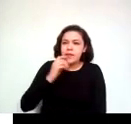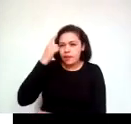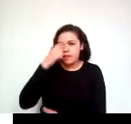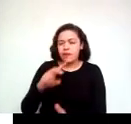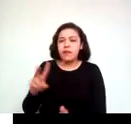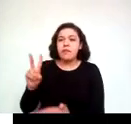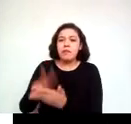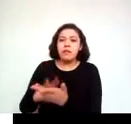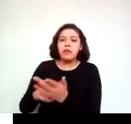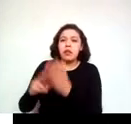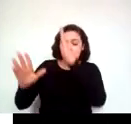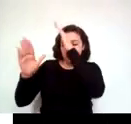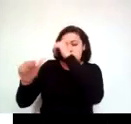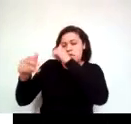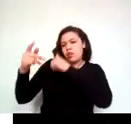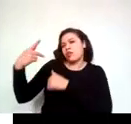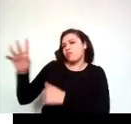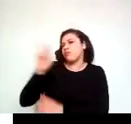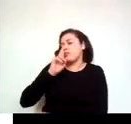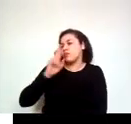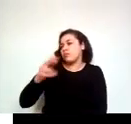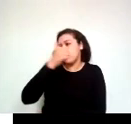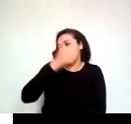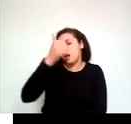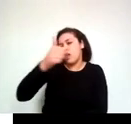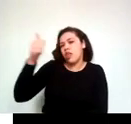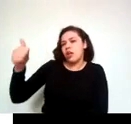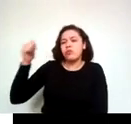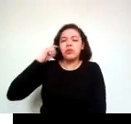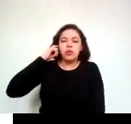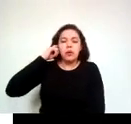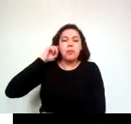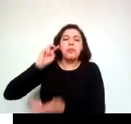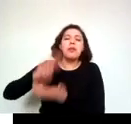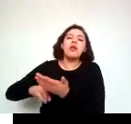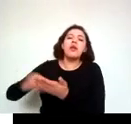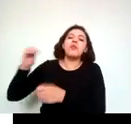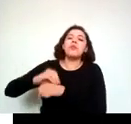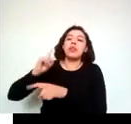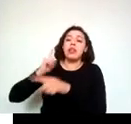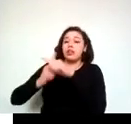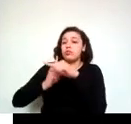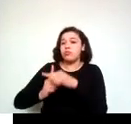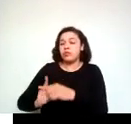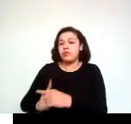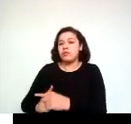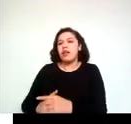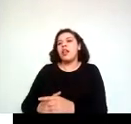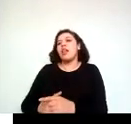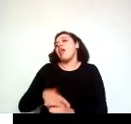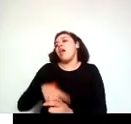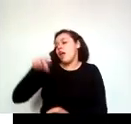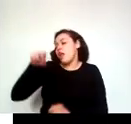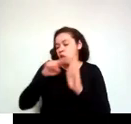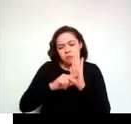nos contestó cada uno de los colaboradores. Y teniendo la sumatoria, la norma nos proporciona la misma tabla,